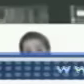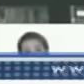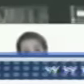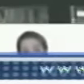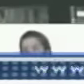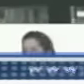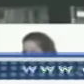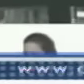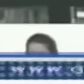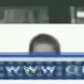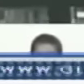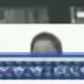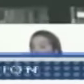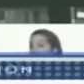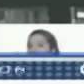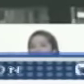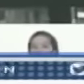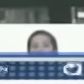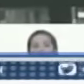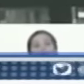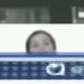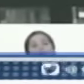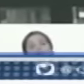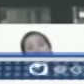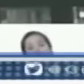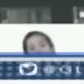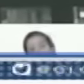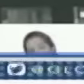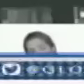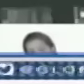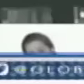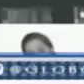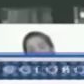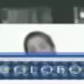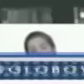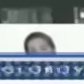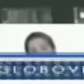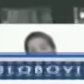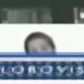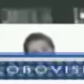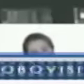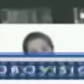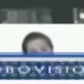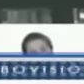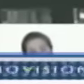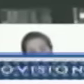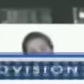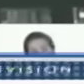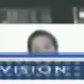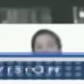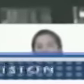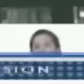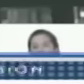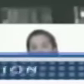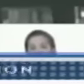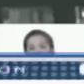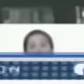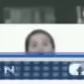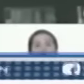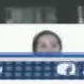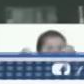Lamentablemente tenemos dos personas fallecidas. Se están procediendo a la identificación. Todo el equipo de Protección Civil,